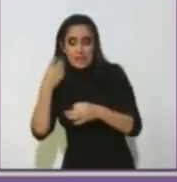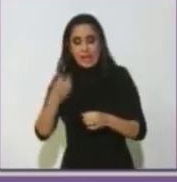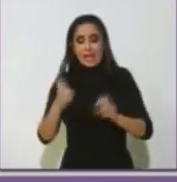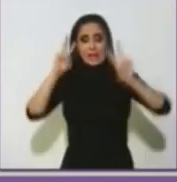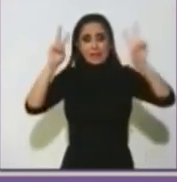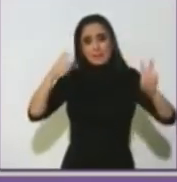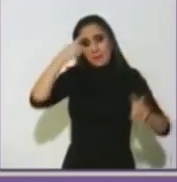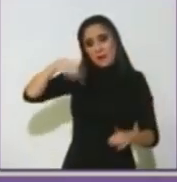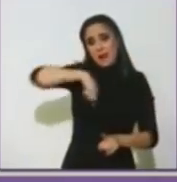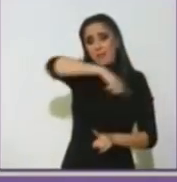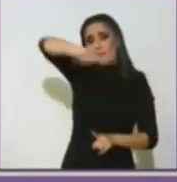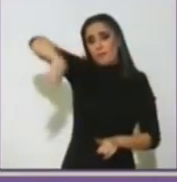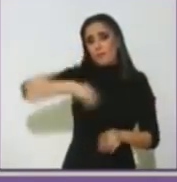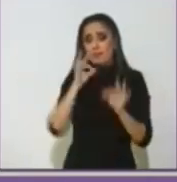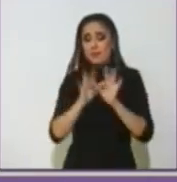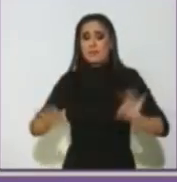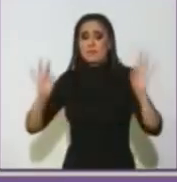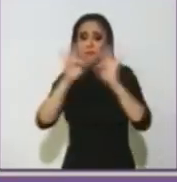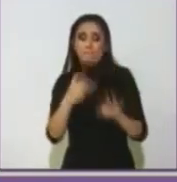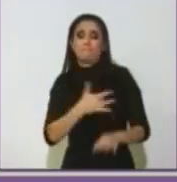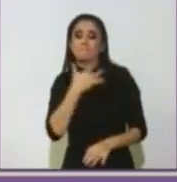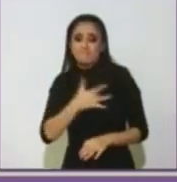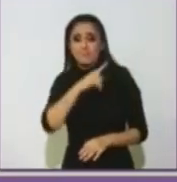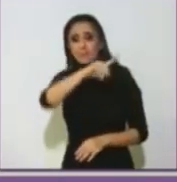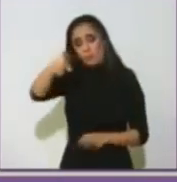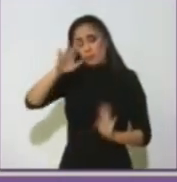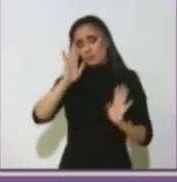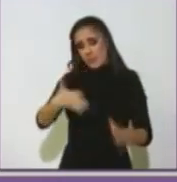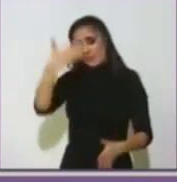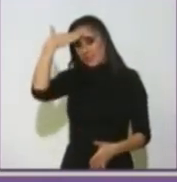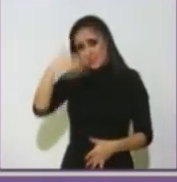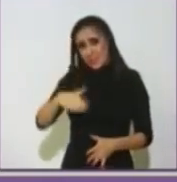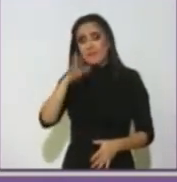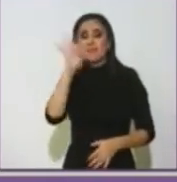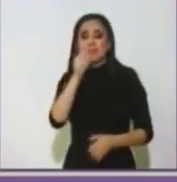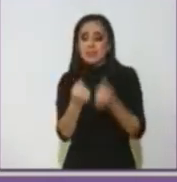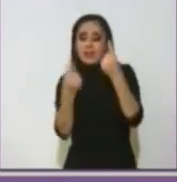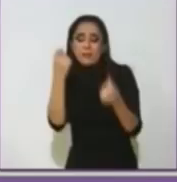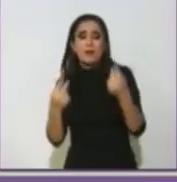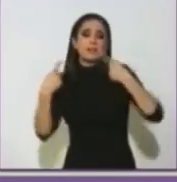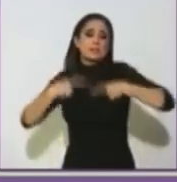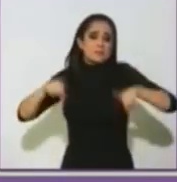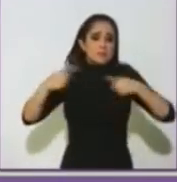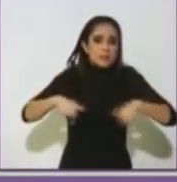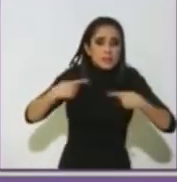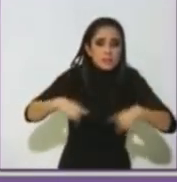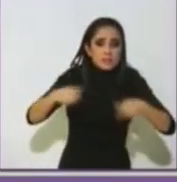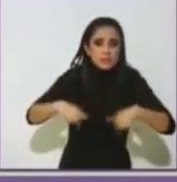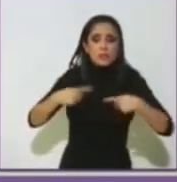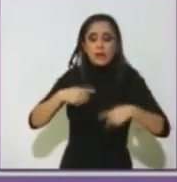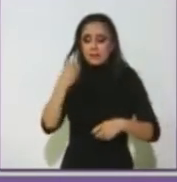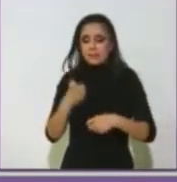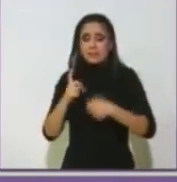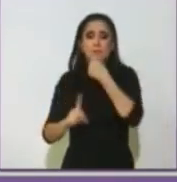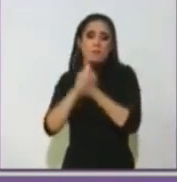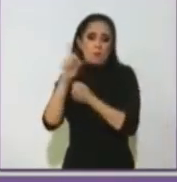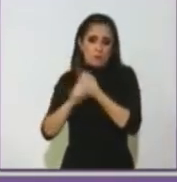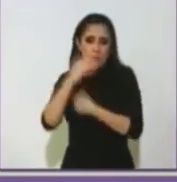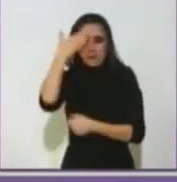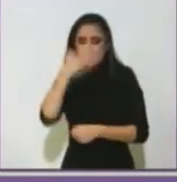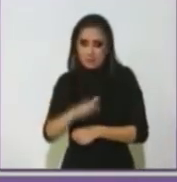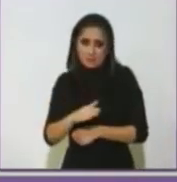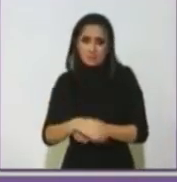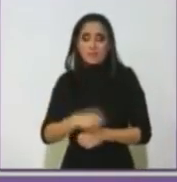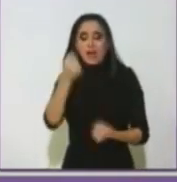todos y para todas no hay quien no haya estado cerca o alguien cercano hay estado cerca de este problema algunos lo ven